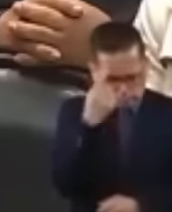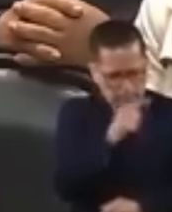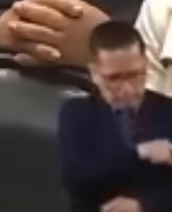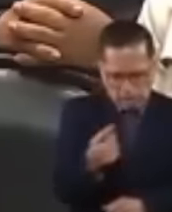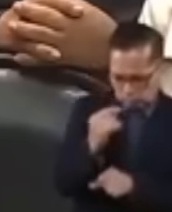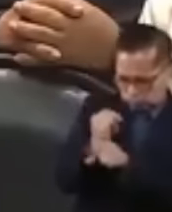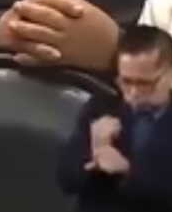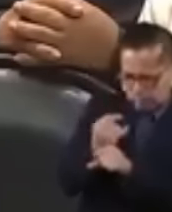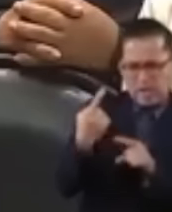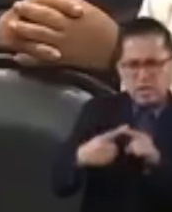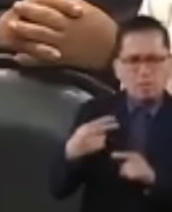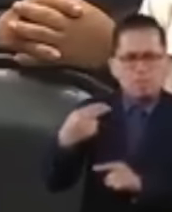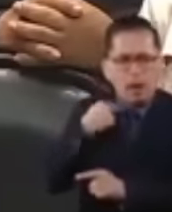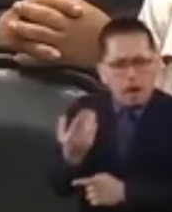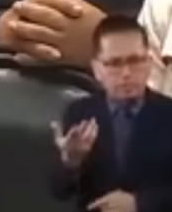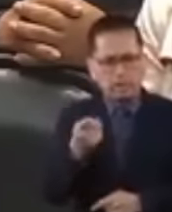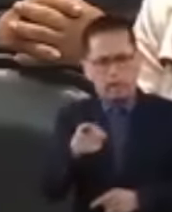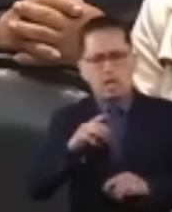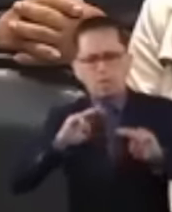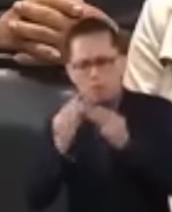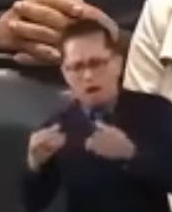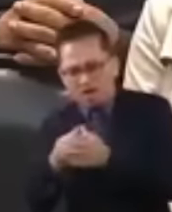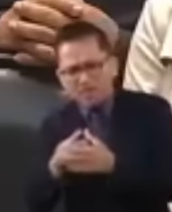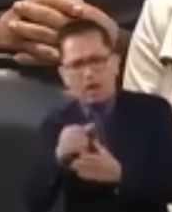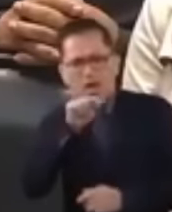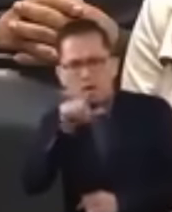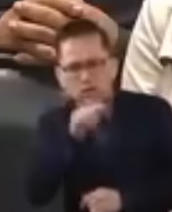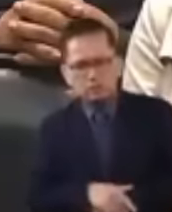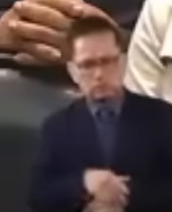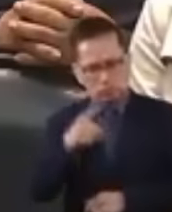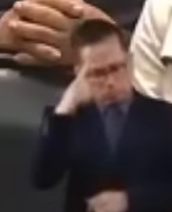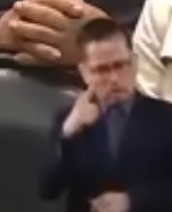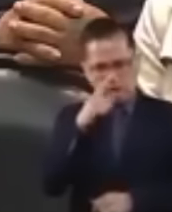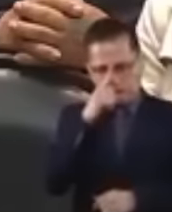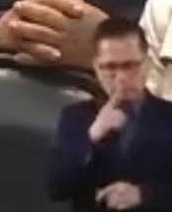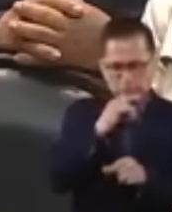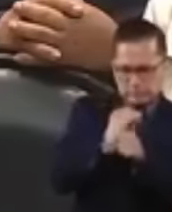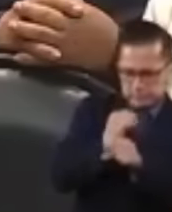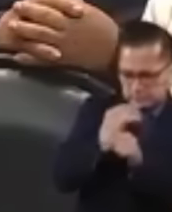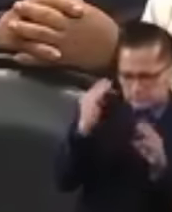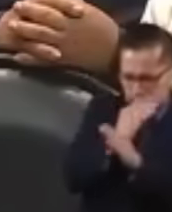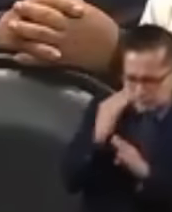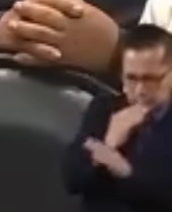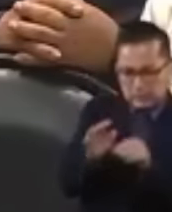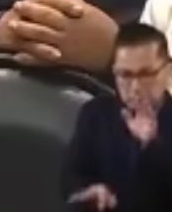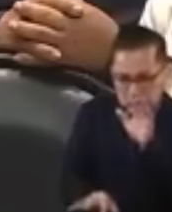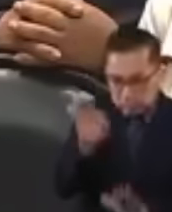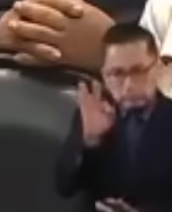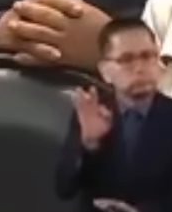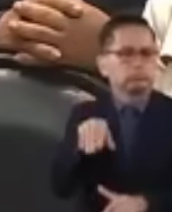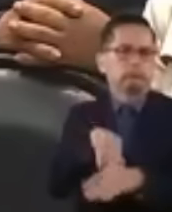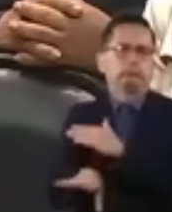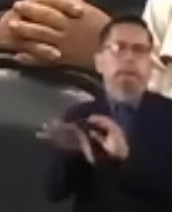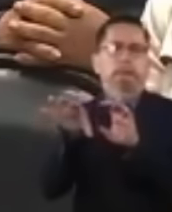del Cártel Jalisco Nueva Generación, ir a sus madrigueras, buscarlos donde estén